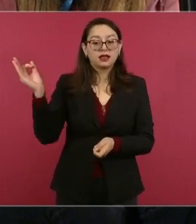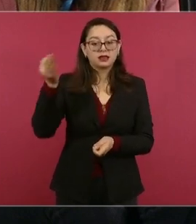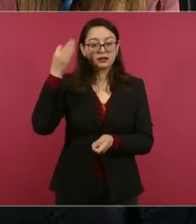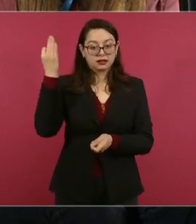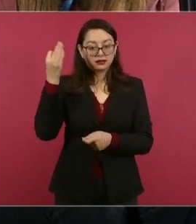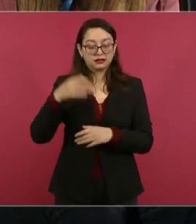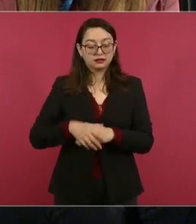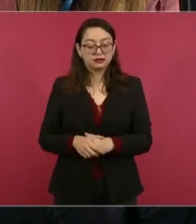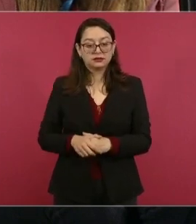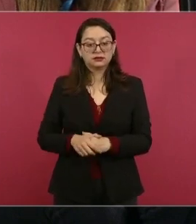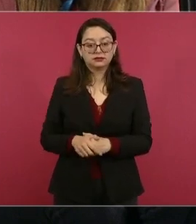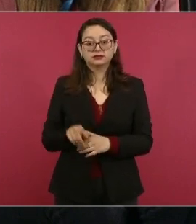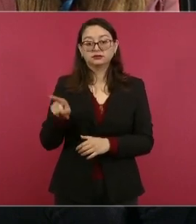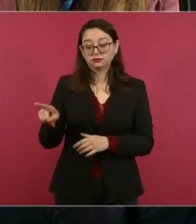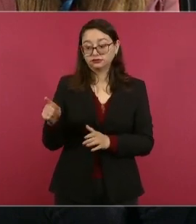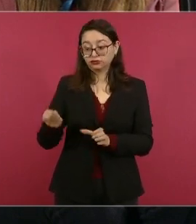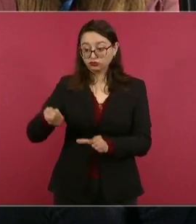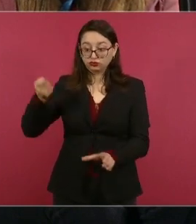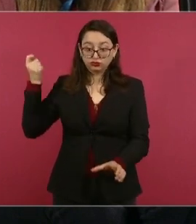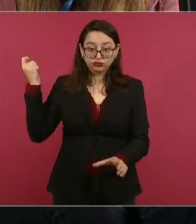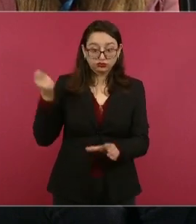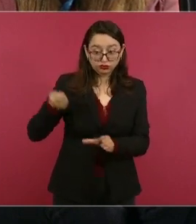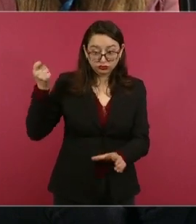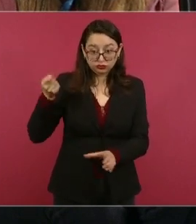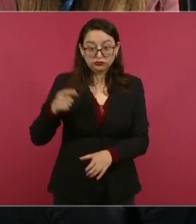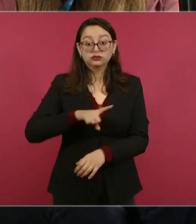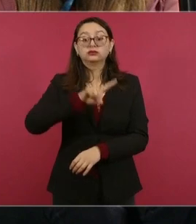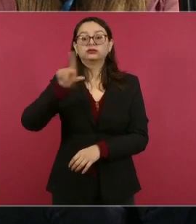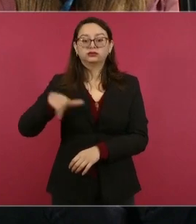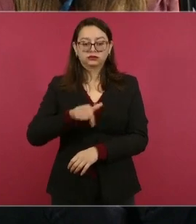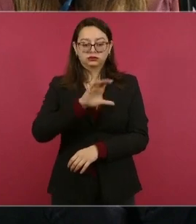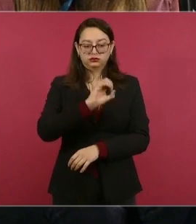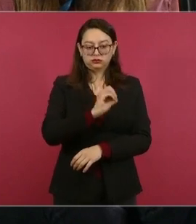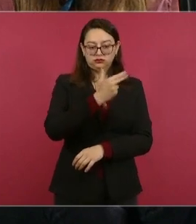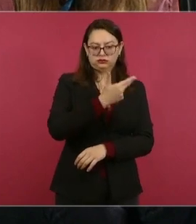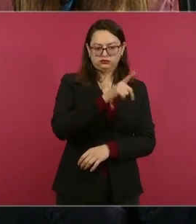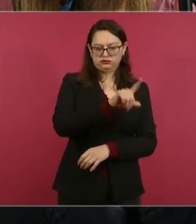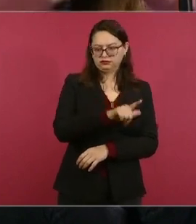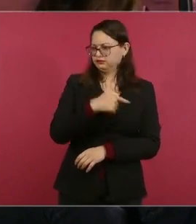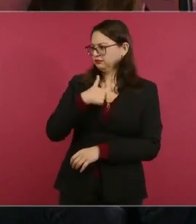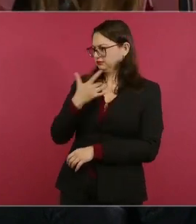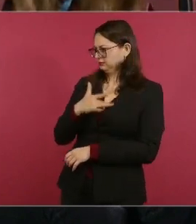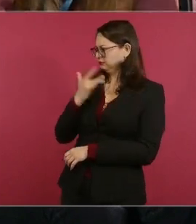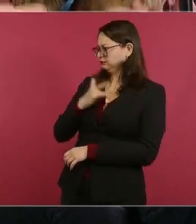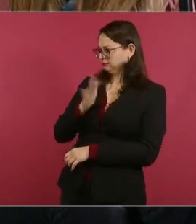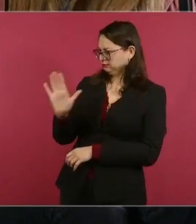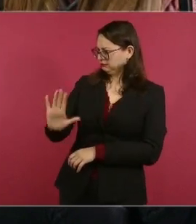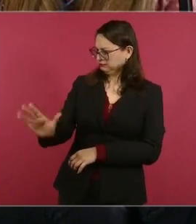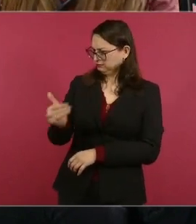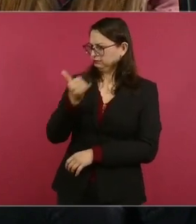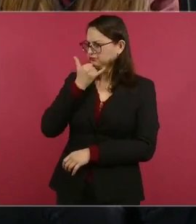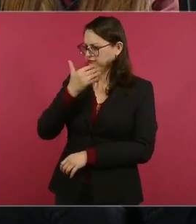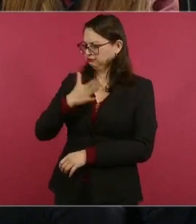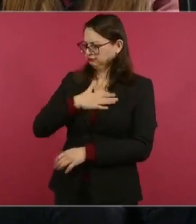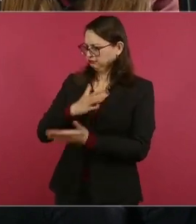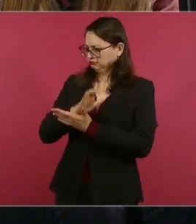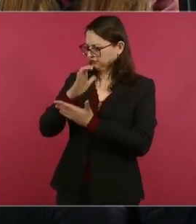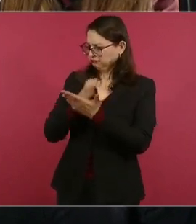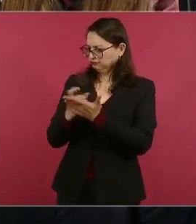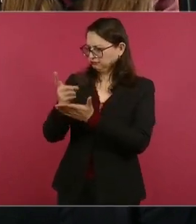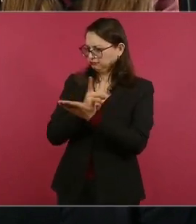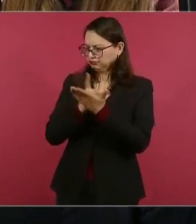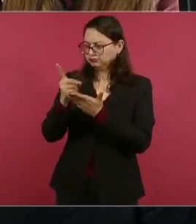El fallo del juez Gómez Fierro fue apelado por OHL, pero el Tribunal Colegiado en Materia Administrativa del